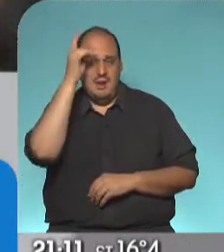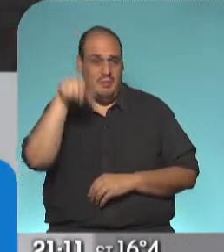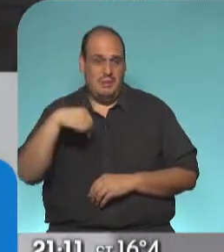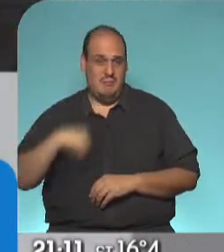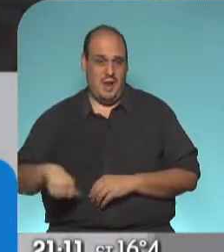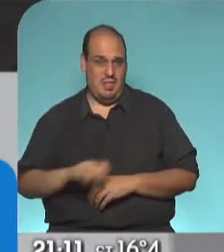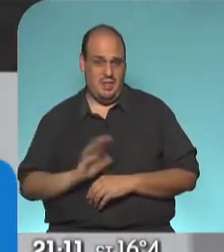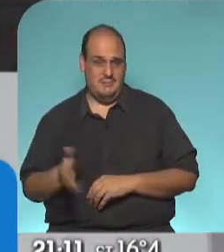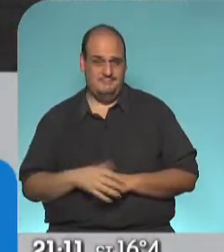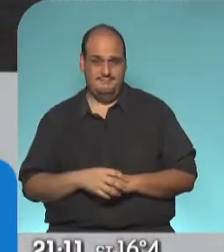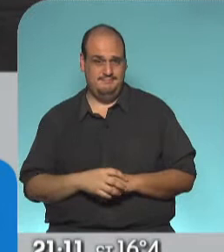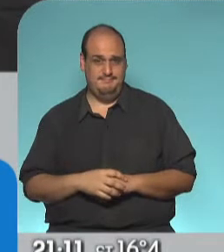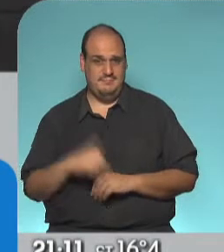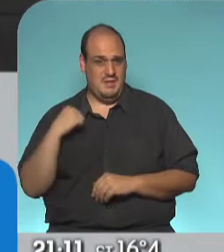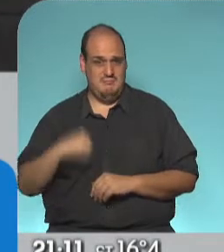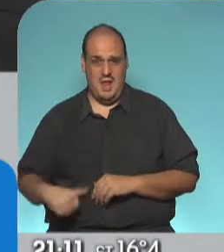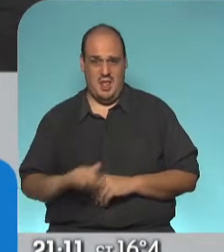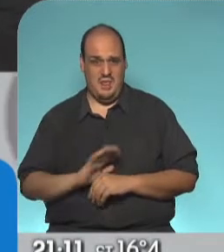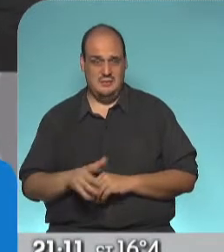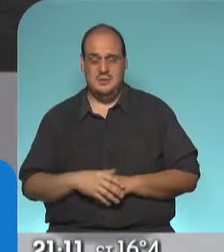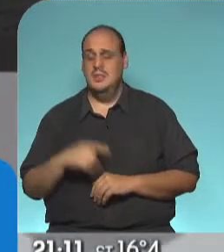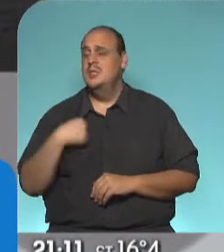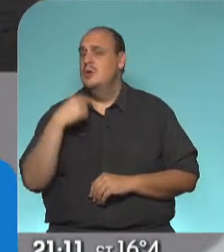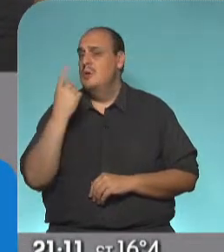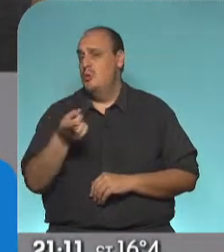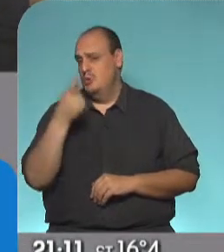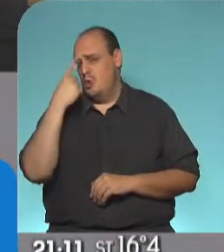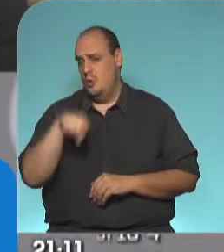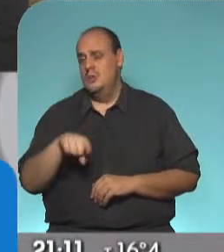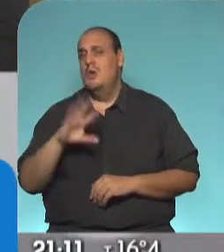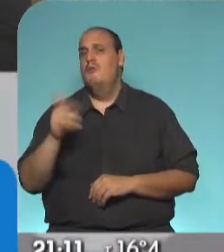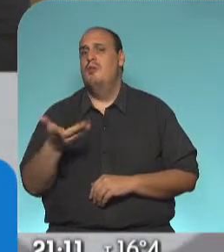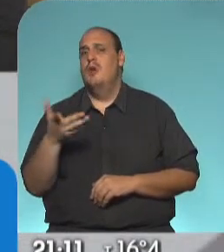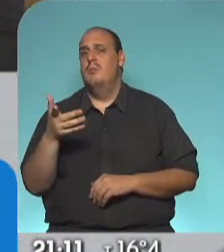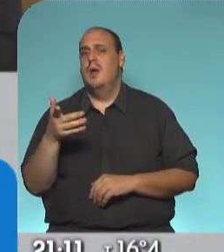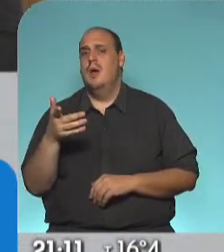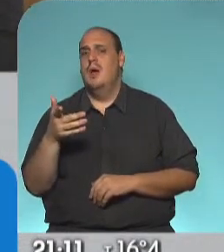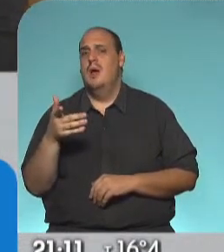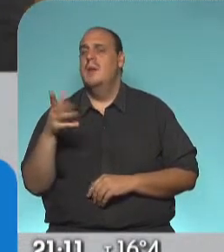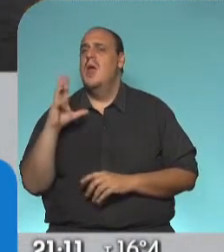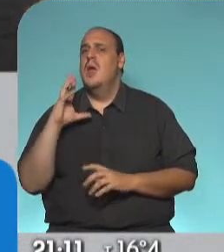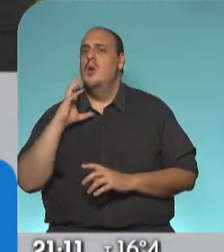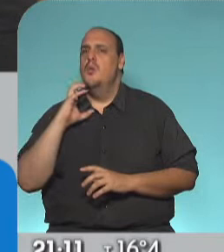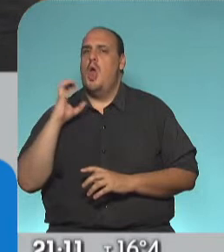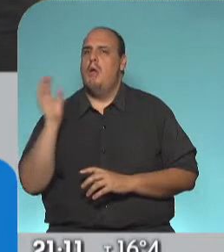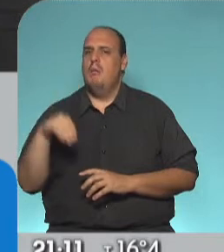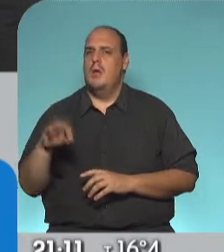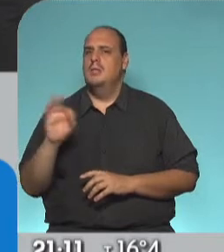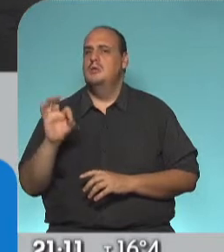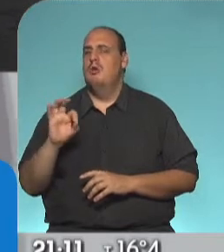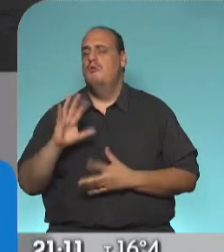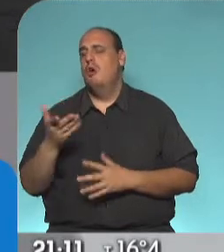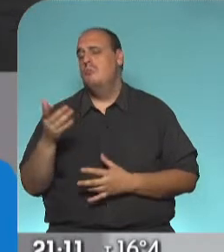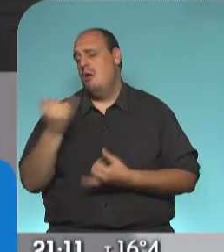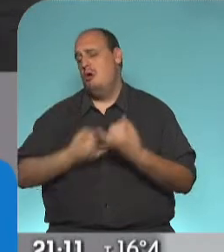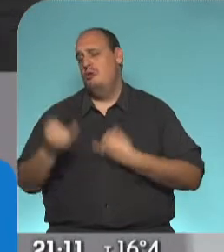sí. Esto que te pregunto por último no es para ni para grabar tu bronca, ni simplemente para compartir No, la es